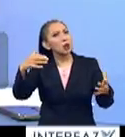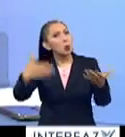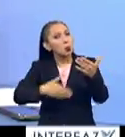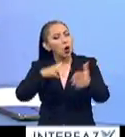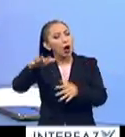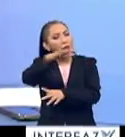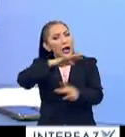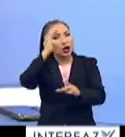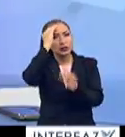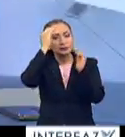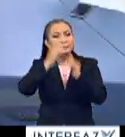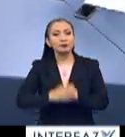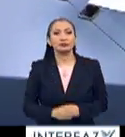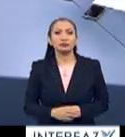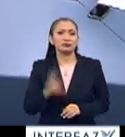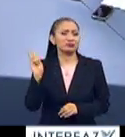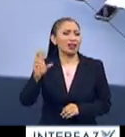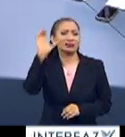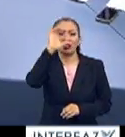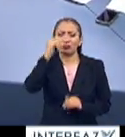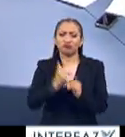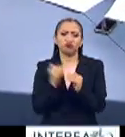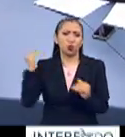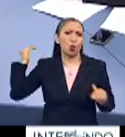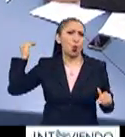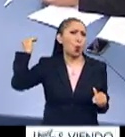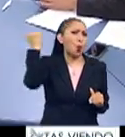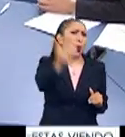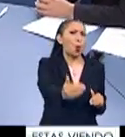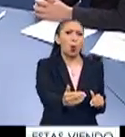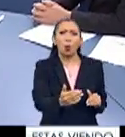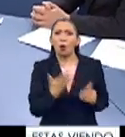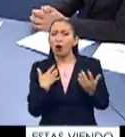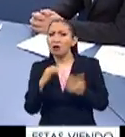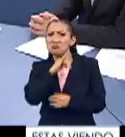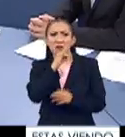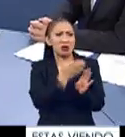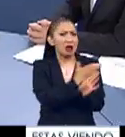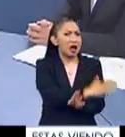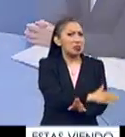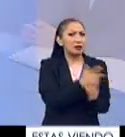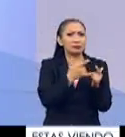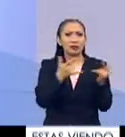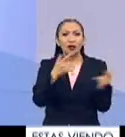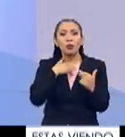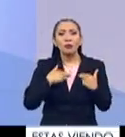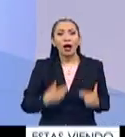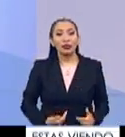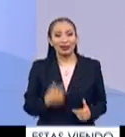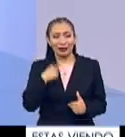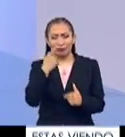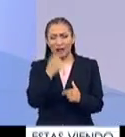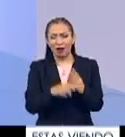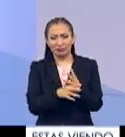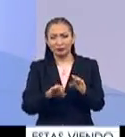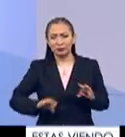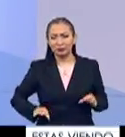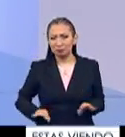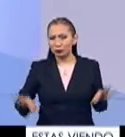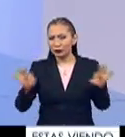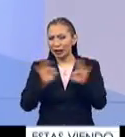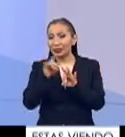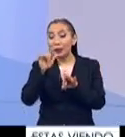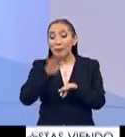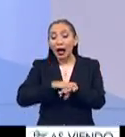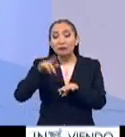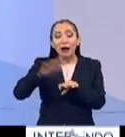esta gran área del conocimiento? No, pues la ciencia está avanzando como nunca en la historia de la humanidad. Y además algo muy interesante es que cada vez